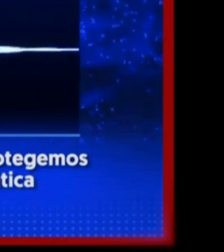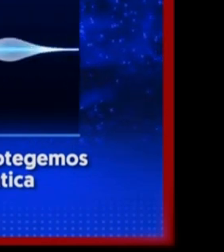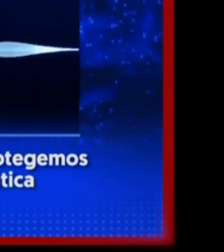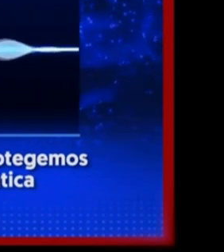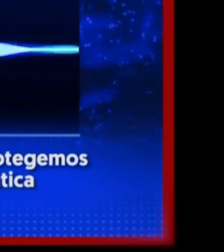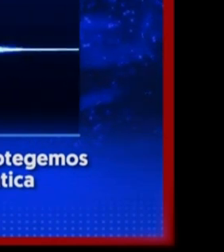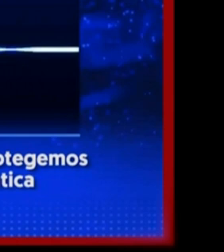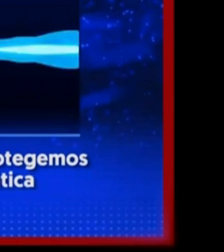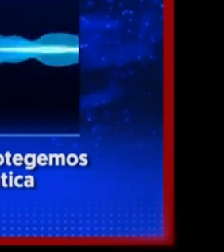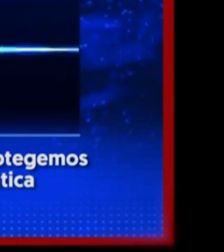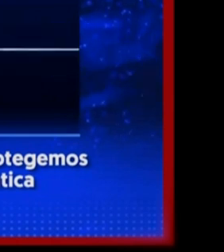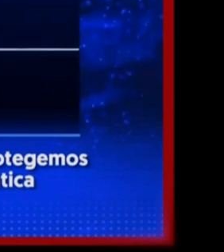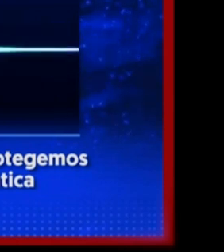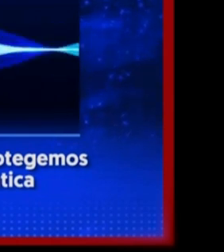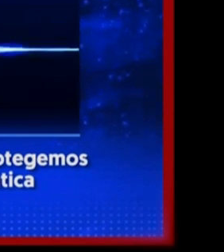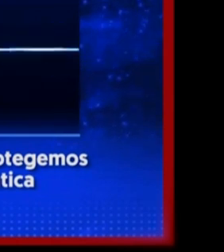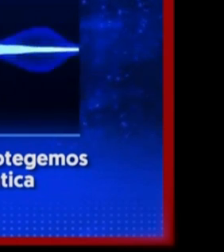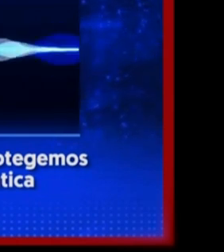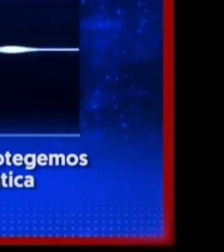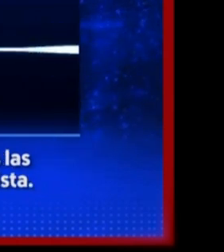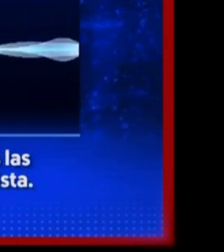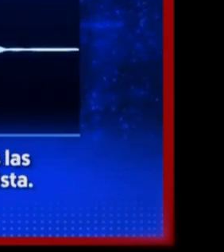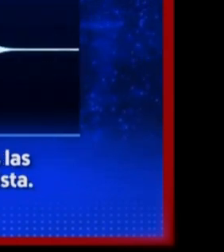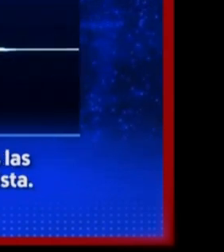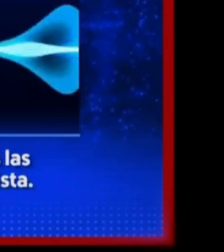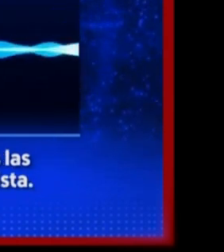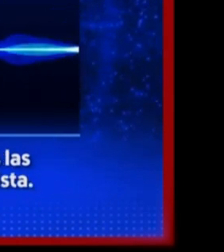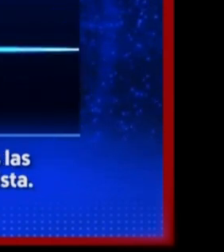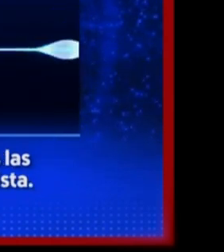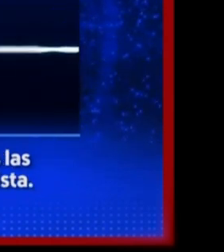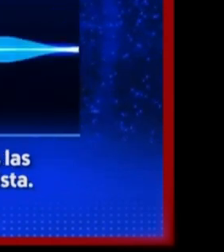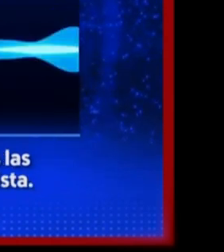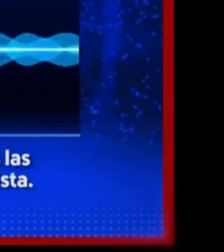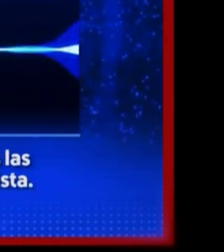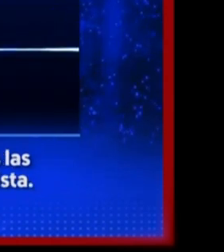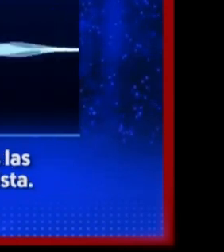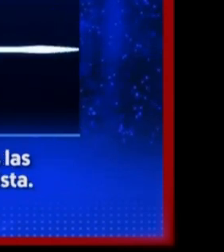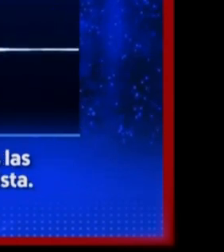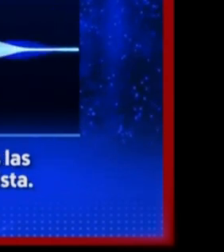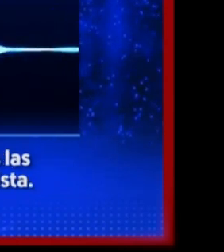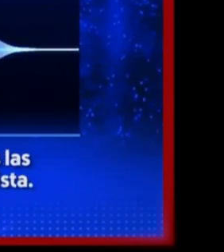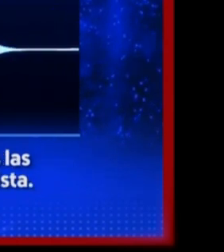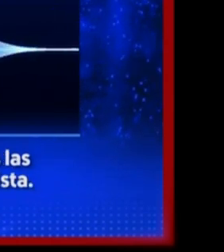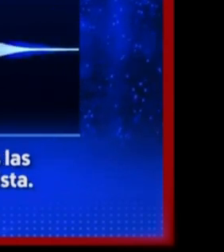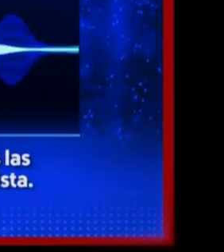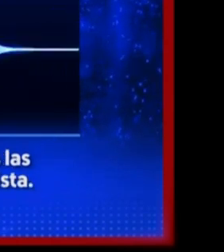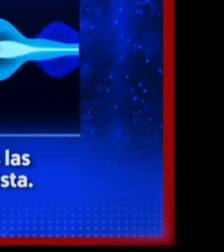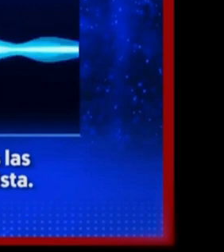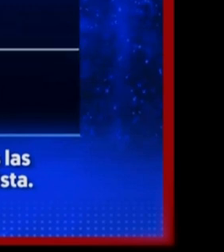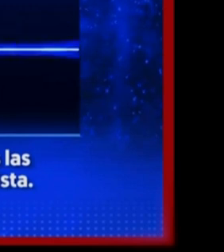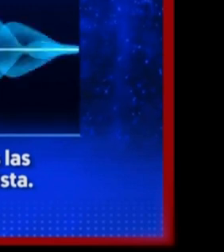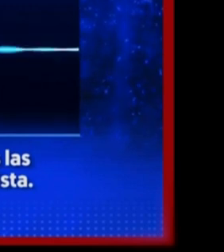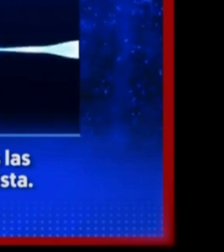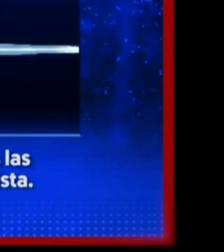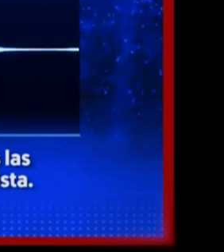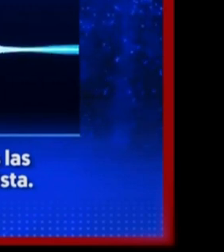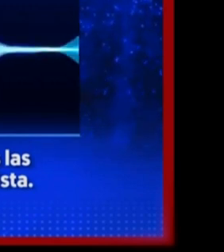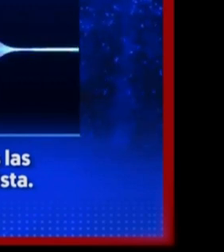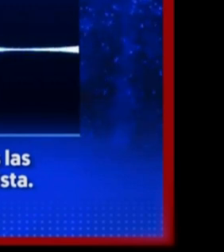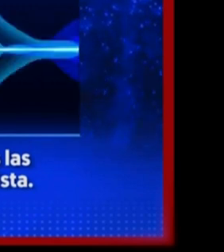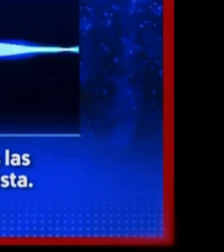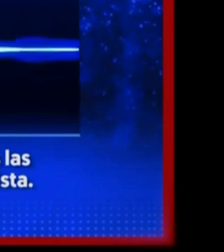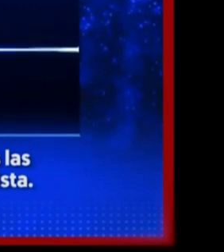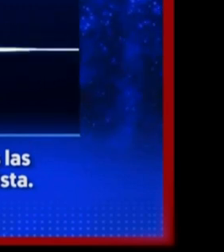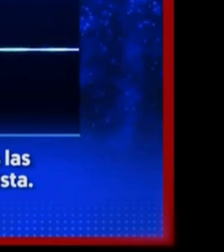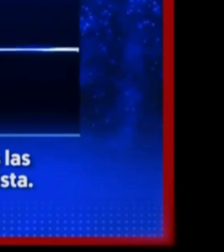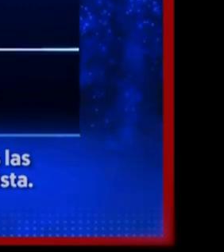esta regresión democrática que estamos viendo en algunos países y sanamos las heridas que se le han